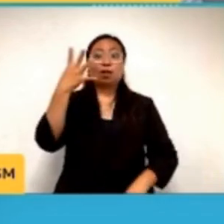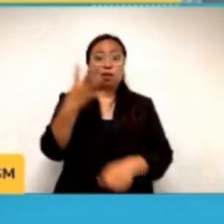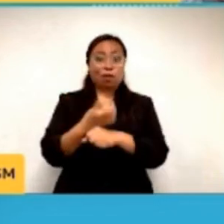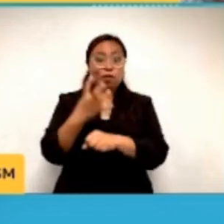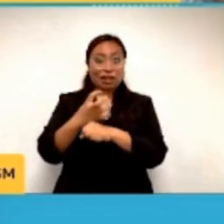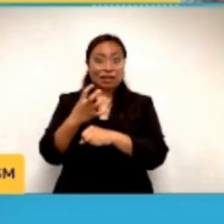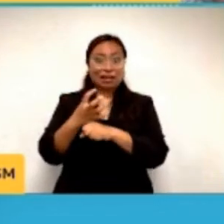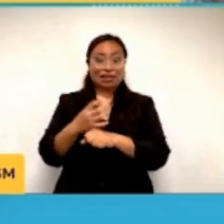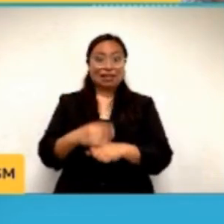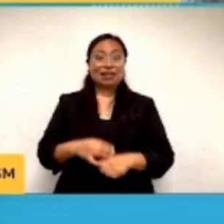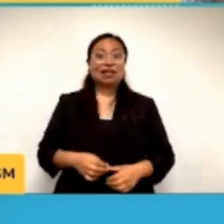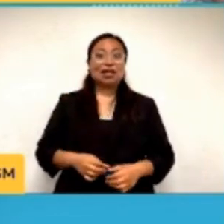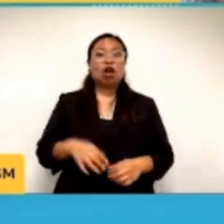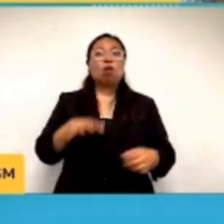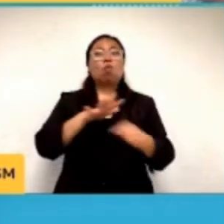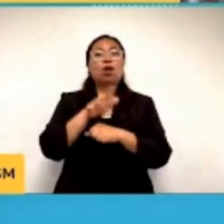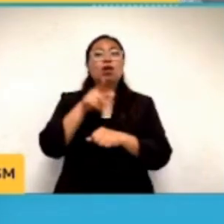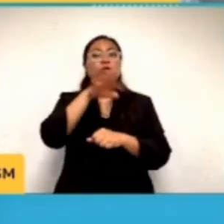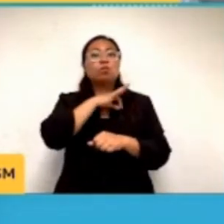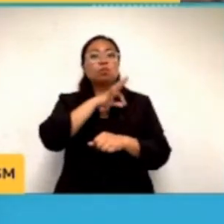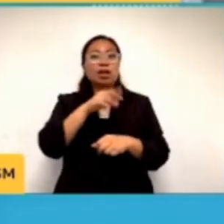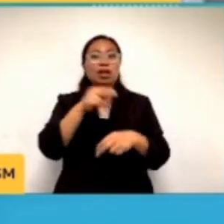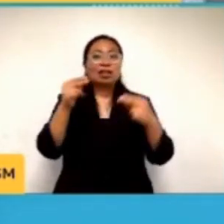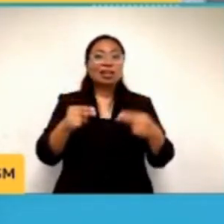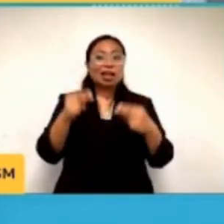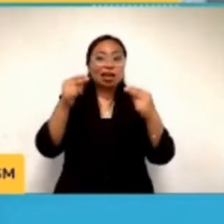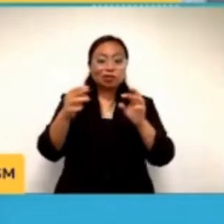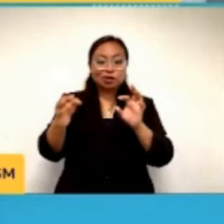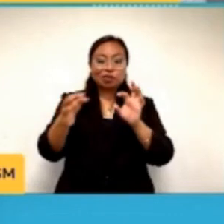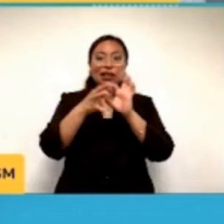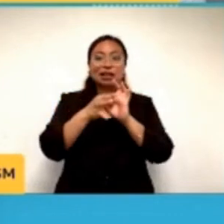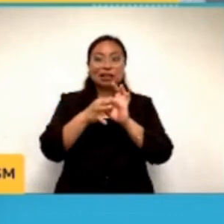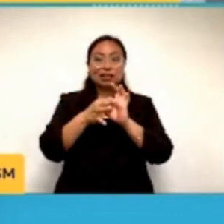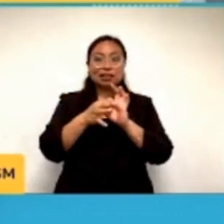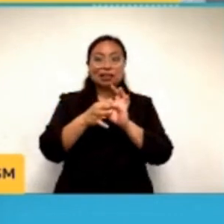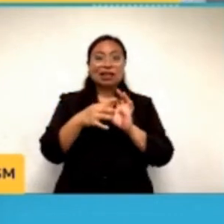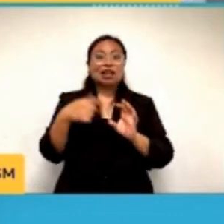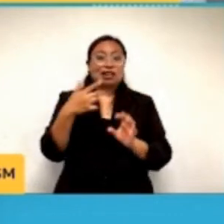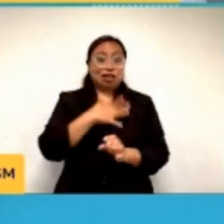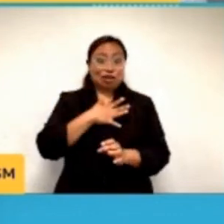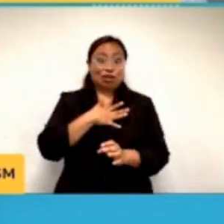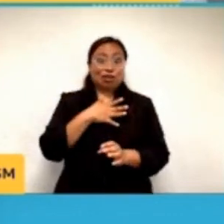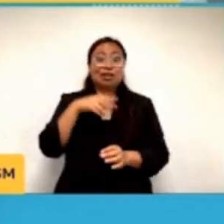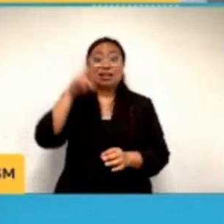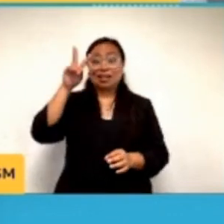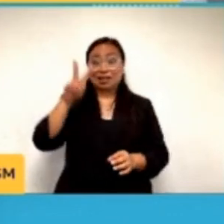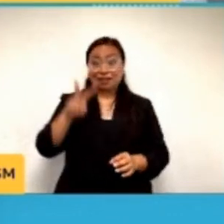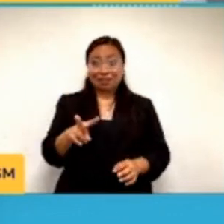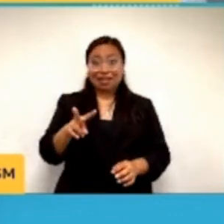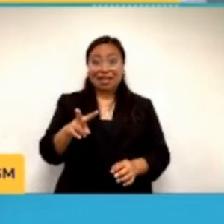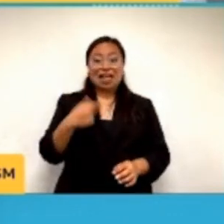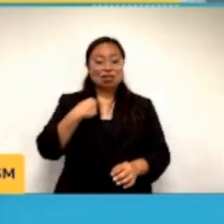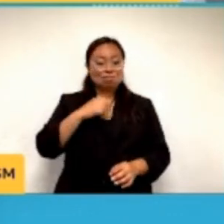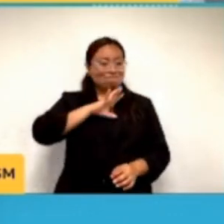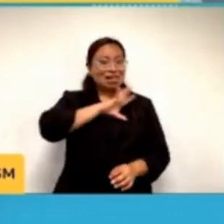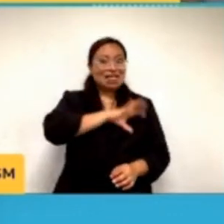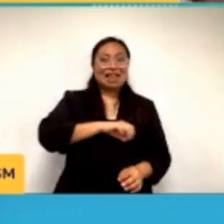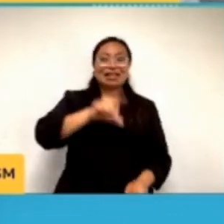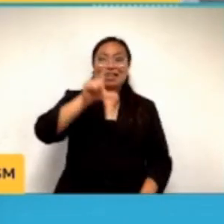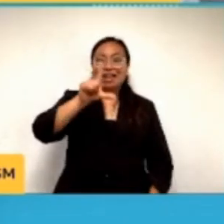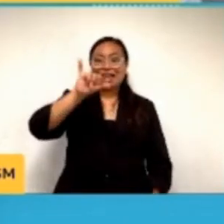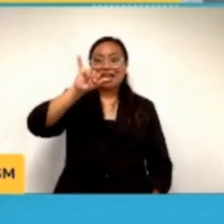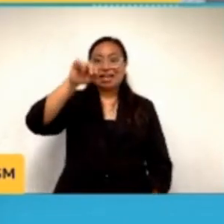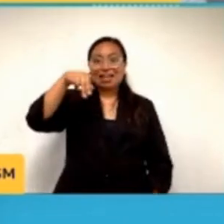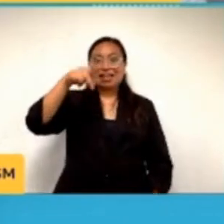vamos a terminar, es involucrarte en tu industria. Y aquí te confieso que yo soy muy, muy fan de LinkedIn. Yo creo